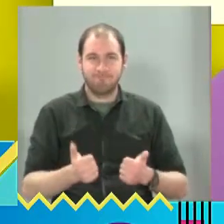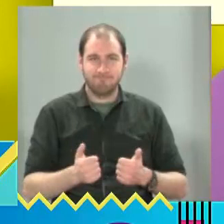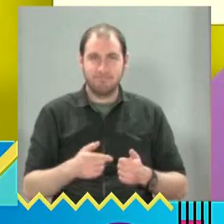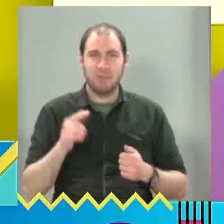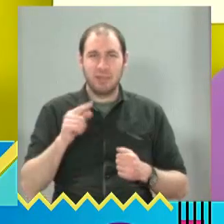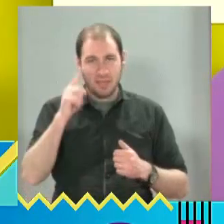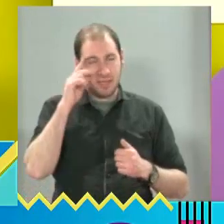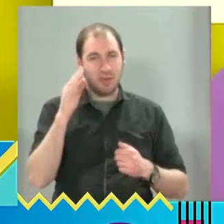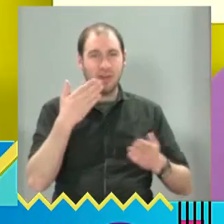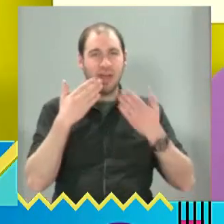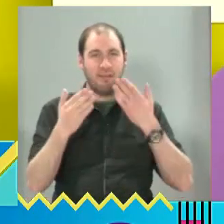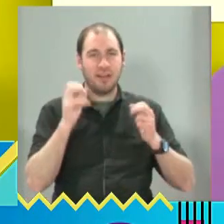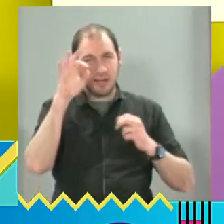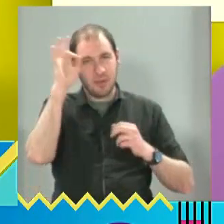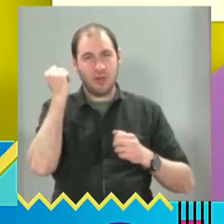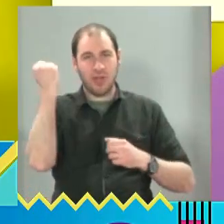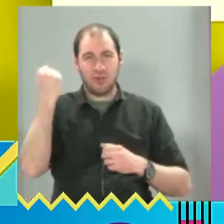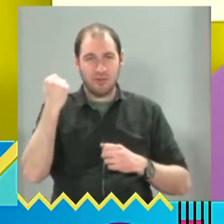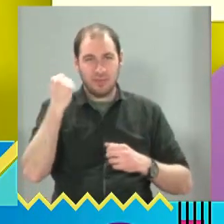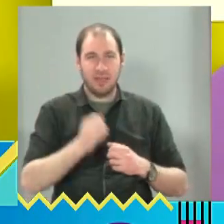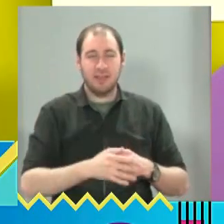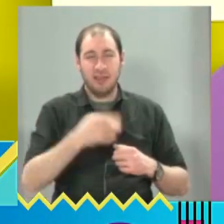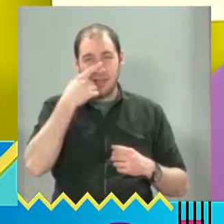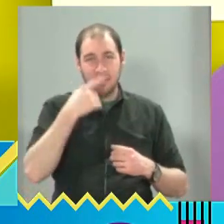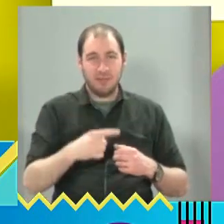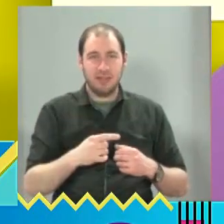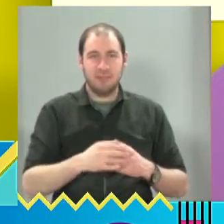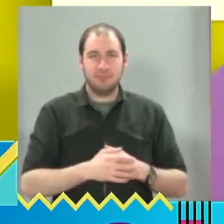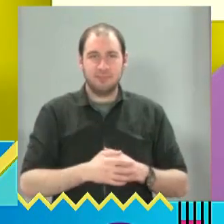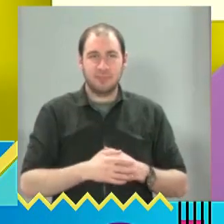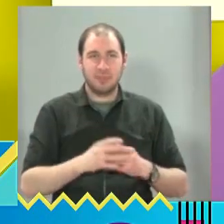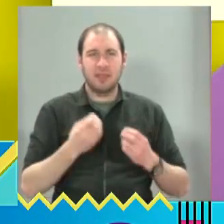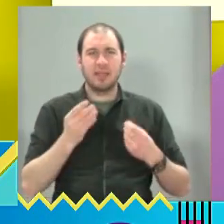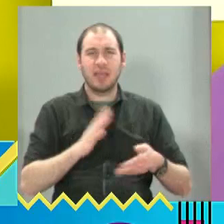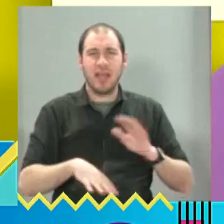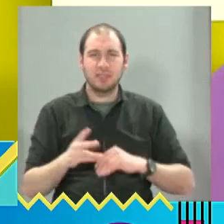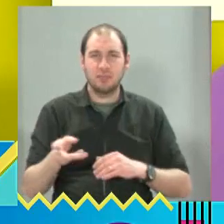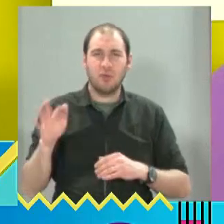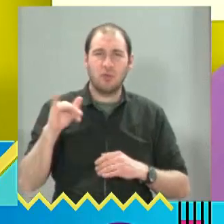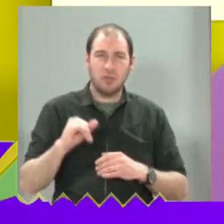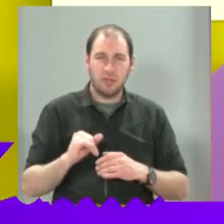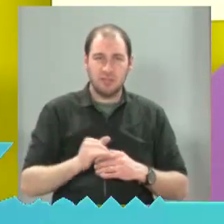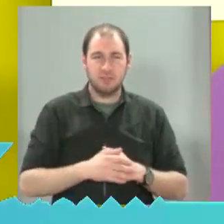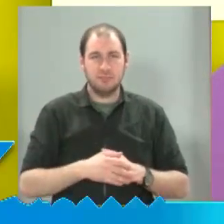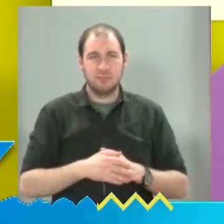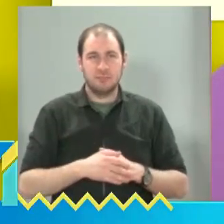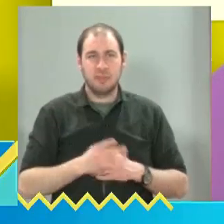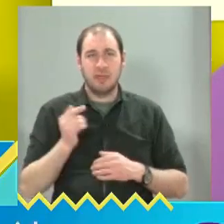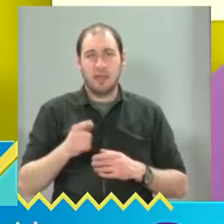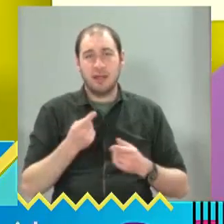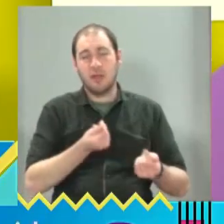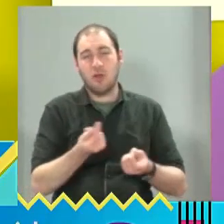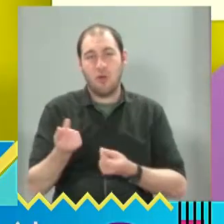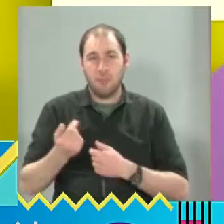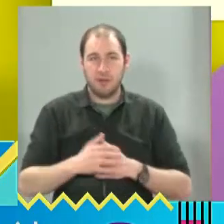a quedar hablando de neuroeconomía, que en definitiva tiene que ver con lo que hacemos cotidianamente, ¿sí? Que es consumir,